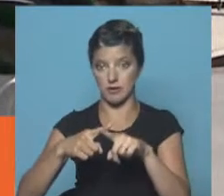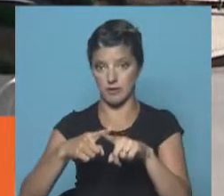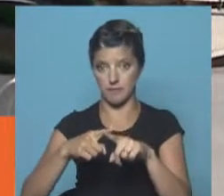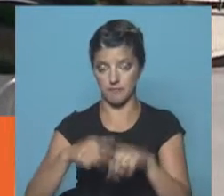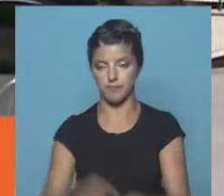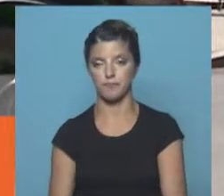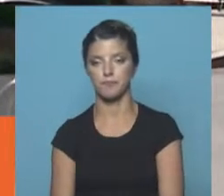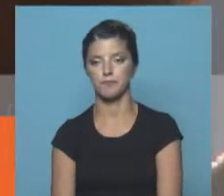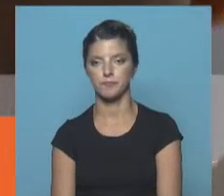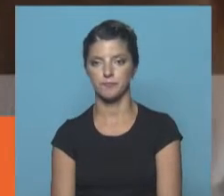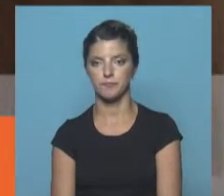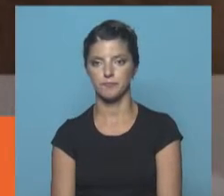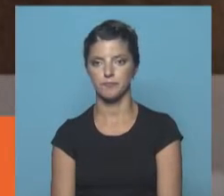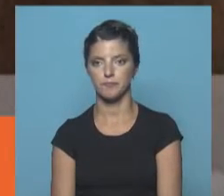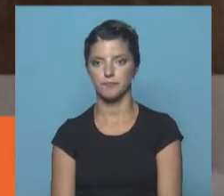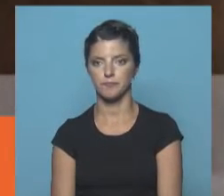presidente.